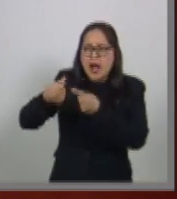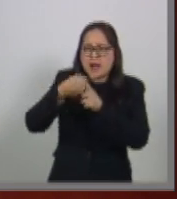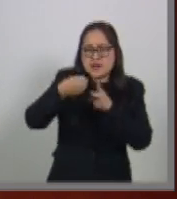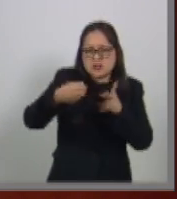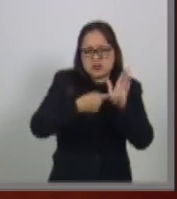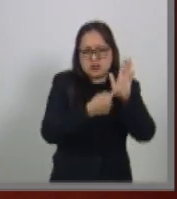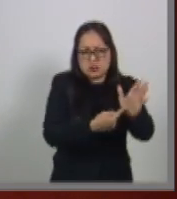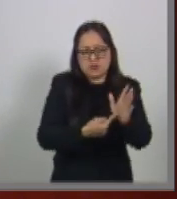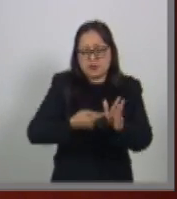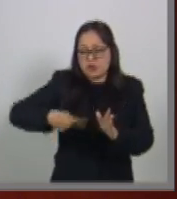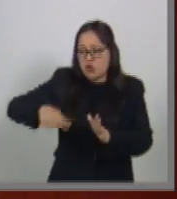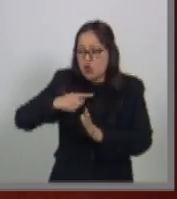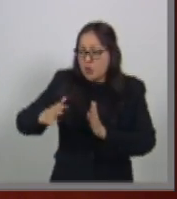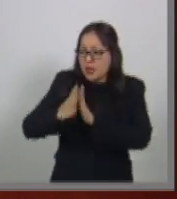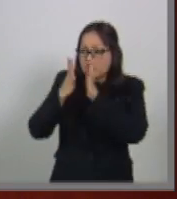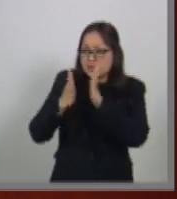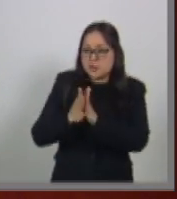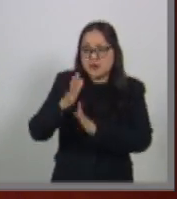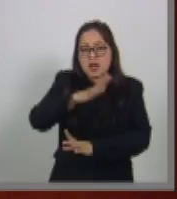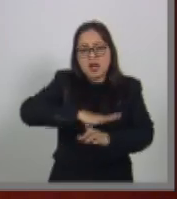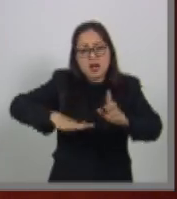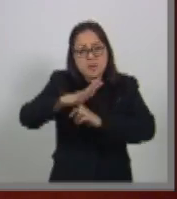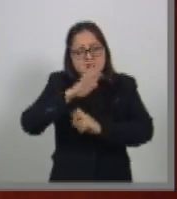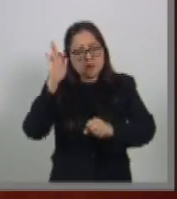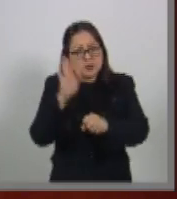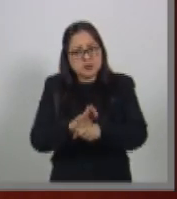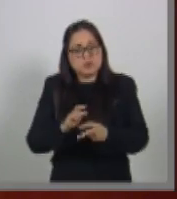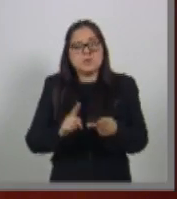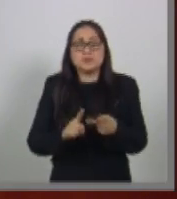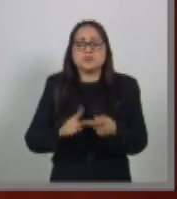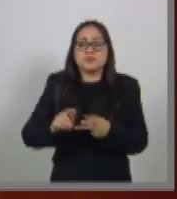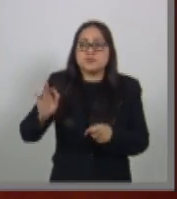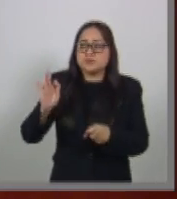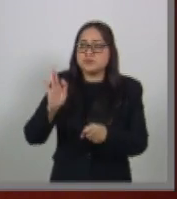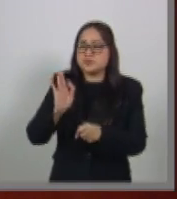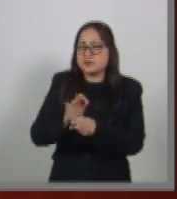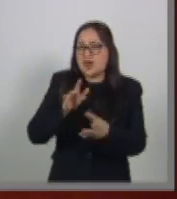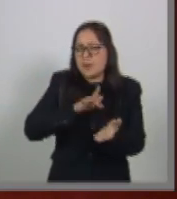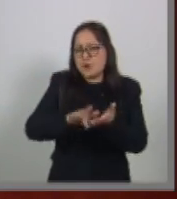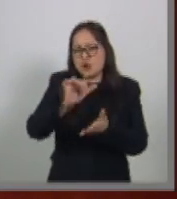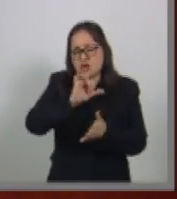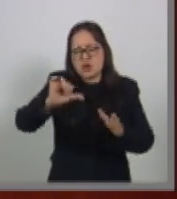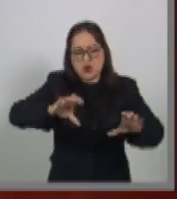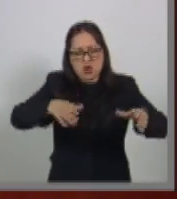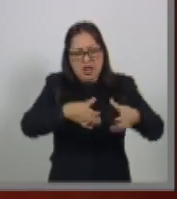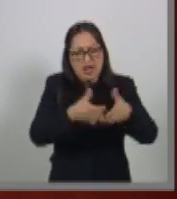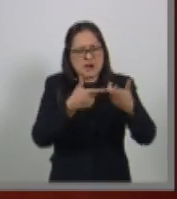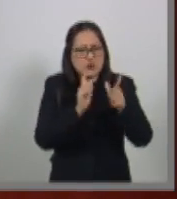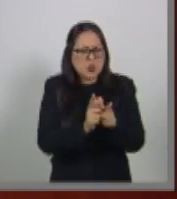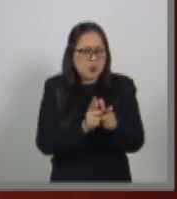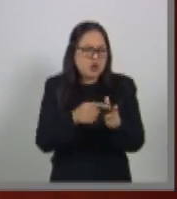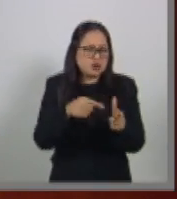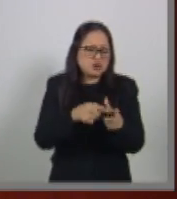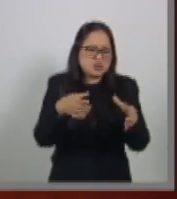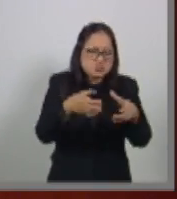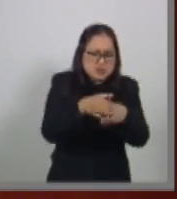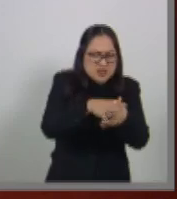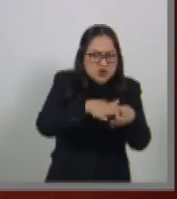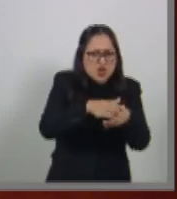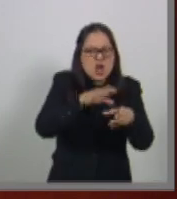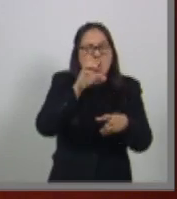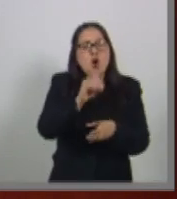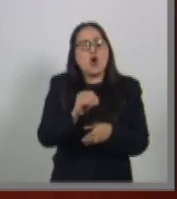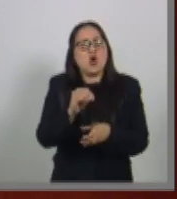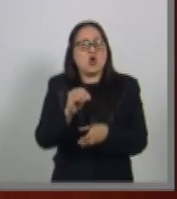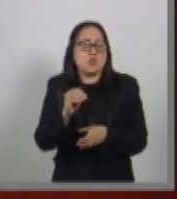participativa, protección del medio ambiente, apoyo a grupos minoritarios y étnicos, derechos humanos,